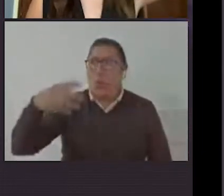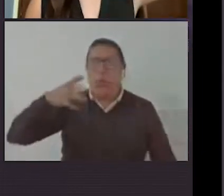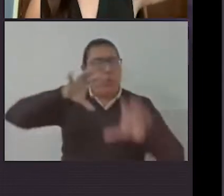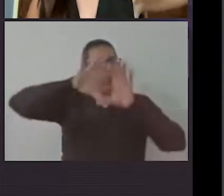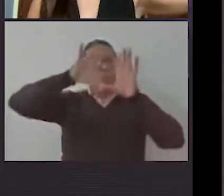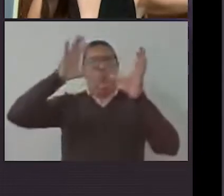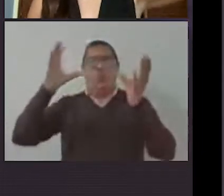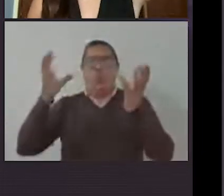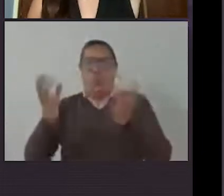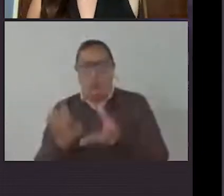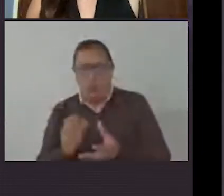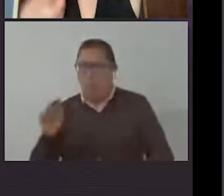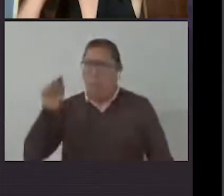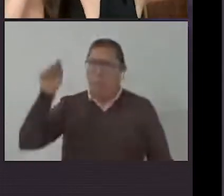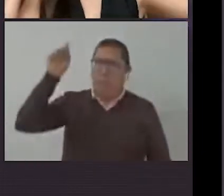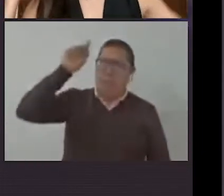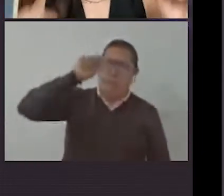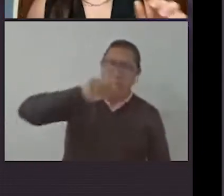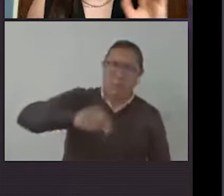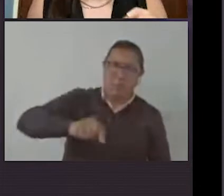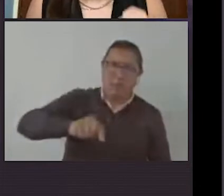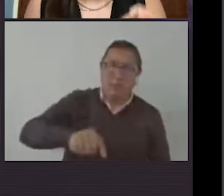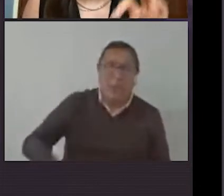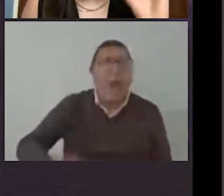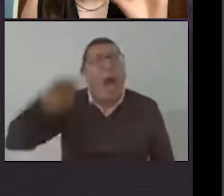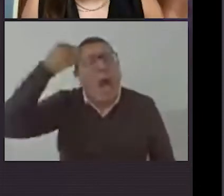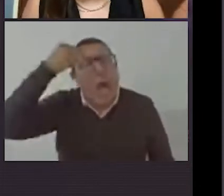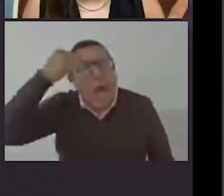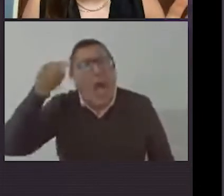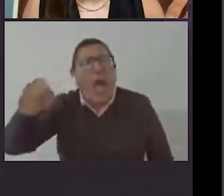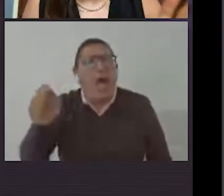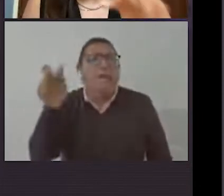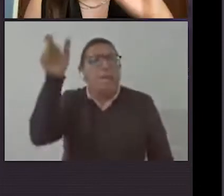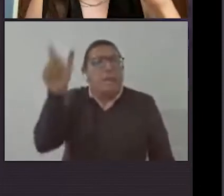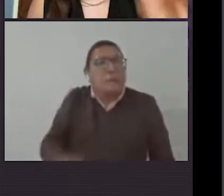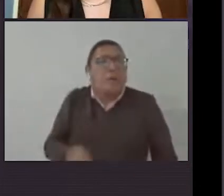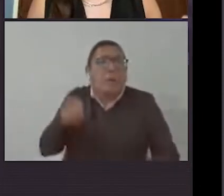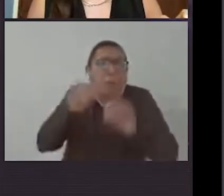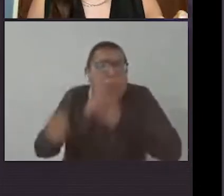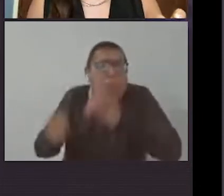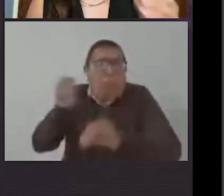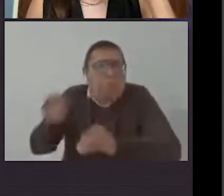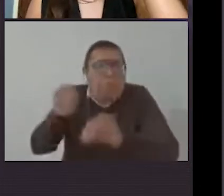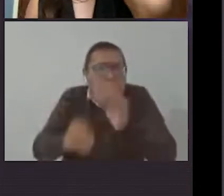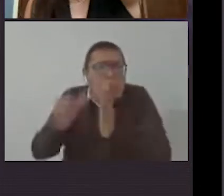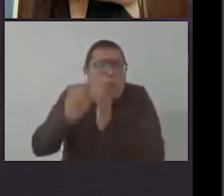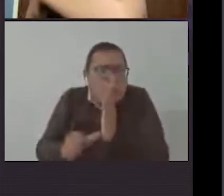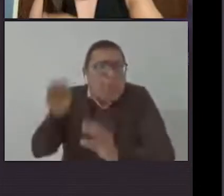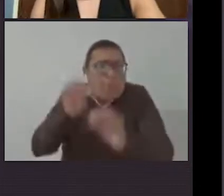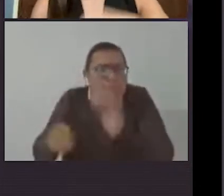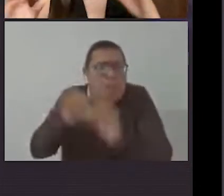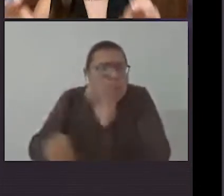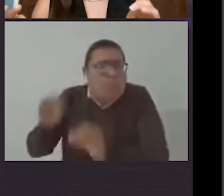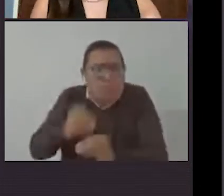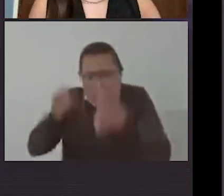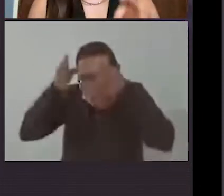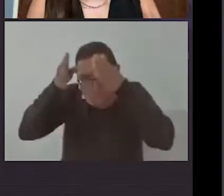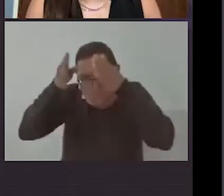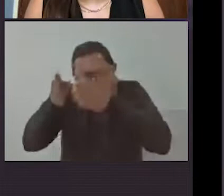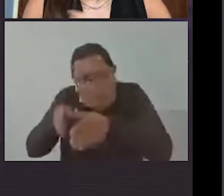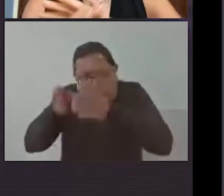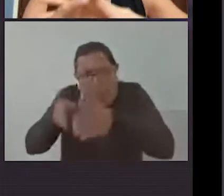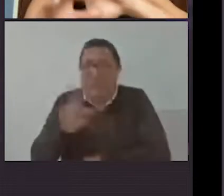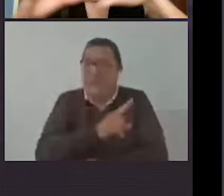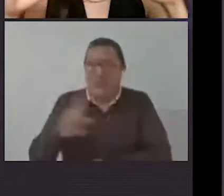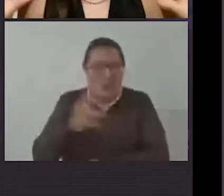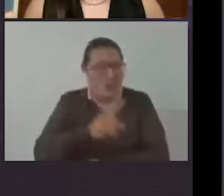no todo es programar. Detrás de un gran desarrollador, hay un ser humano. Detrás de una persona que